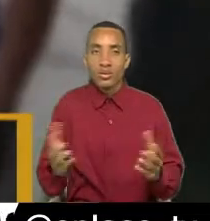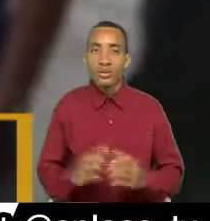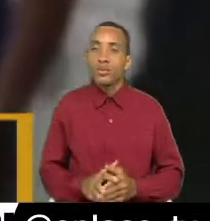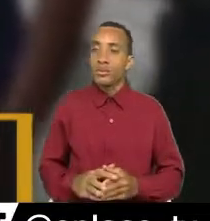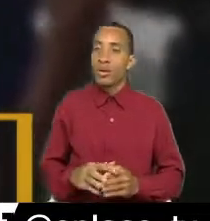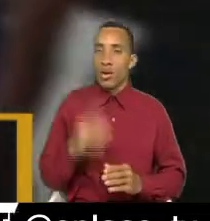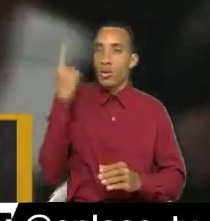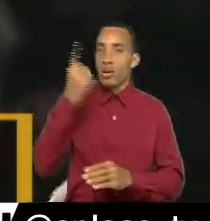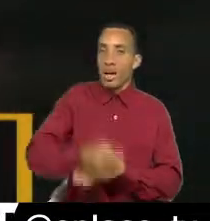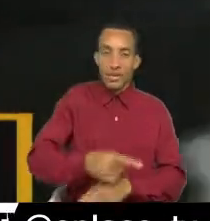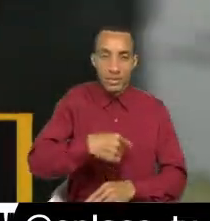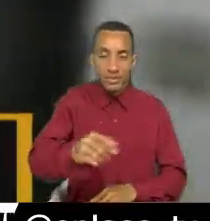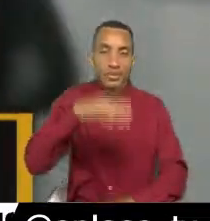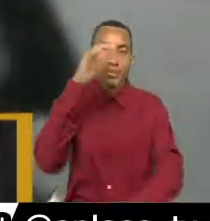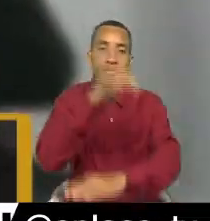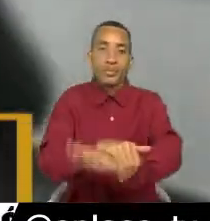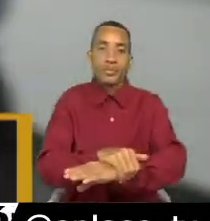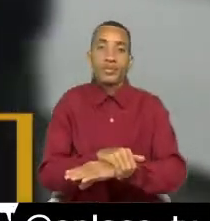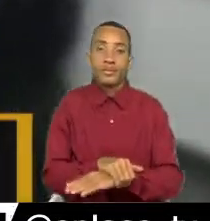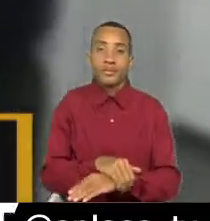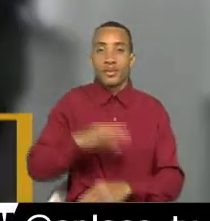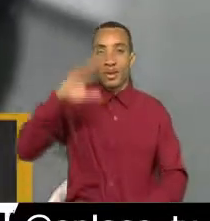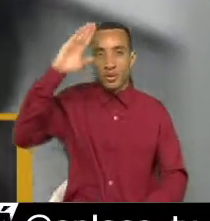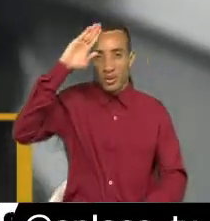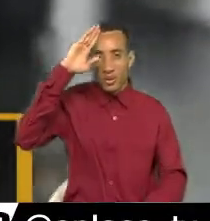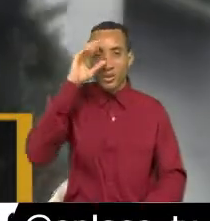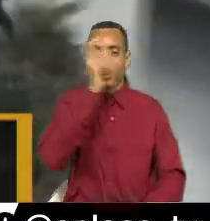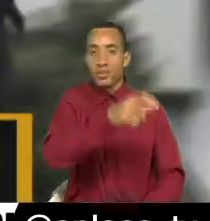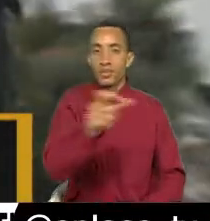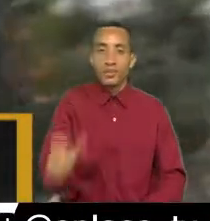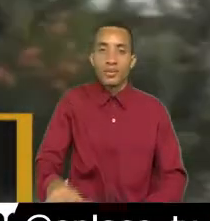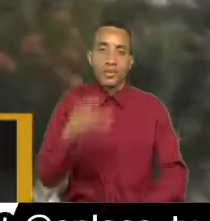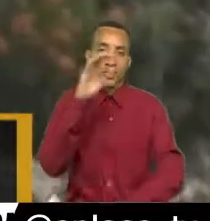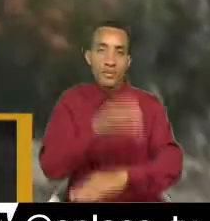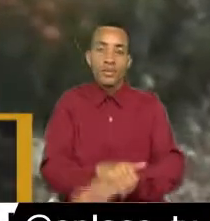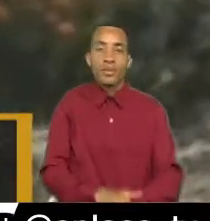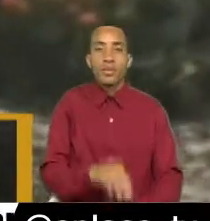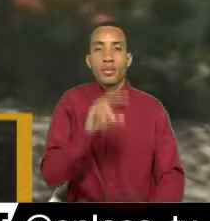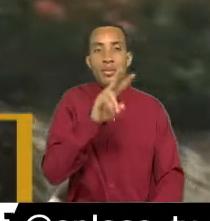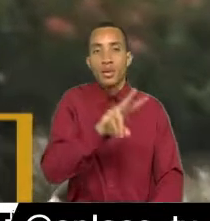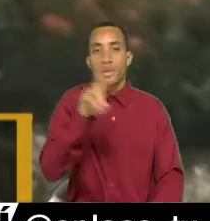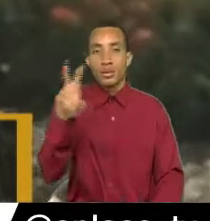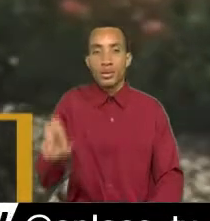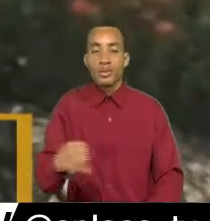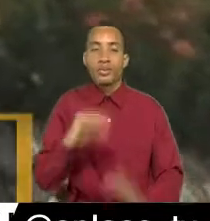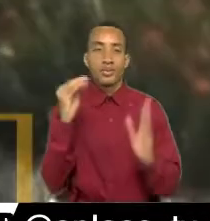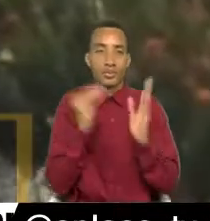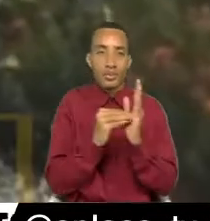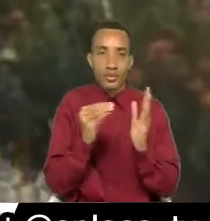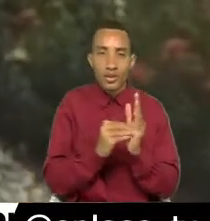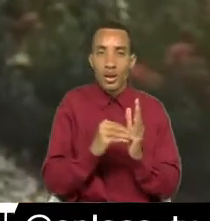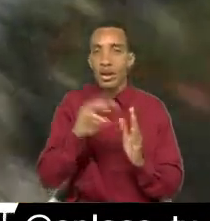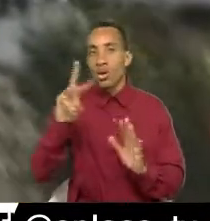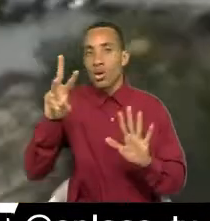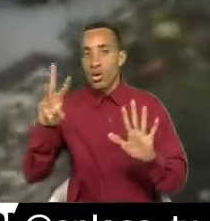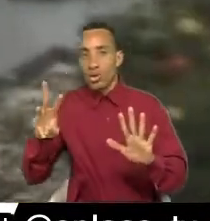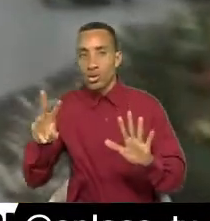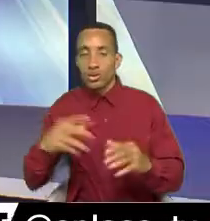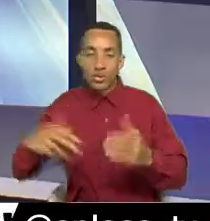En lo que va corrido del año, la policía ha capturado 27 personas por el delito de extorsión y 8 personas por el delito de secuestro en el Magdalena Medio.